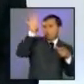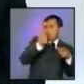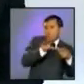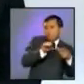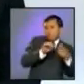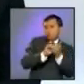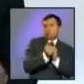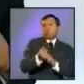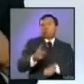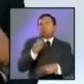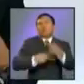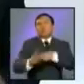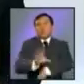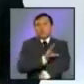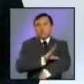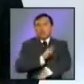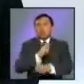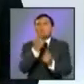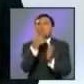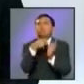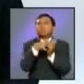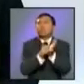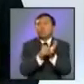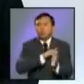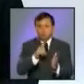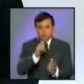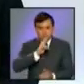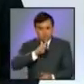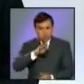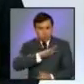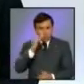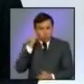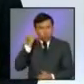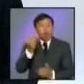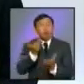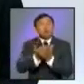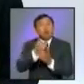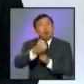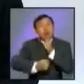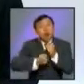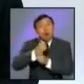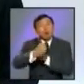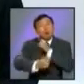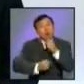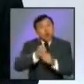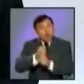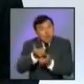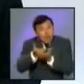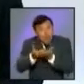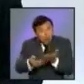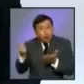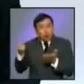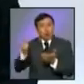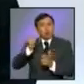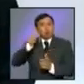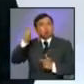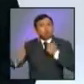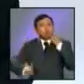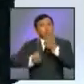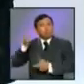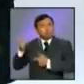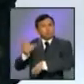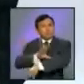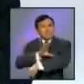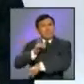que Híjole tiene que saber la gente yo no entiendo por qué no habló del reportaje de este diario no